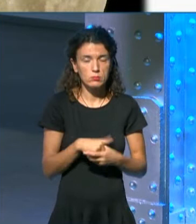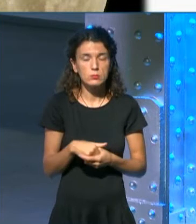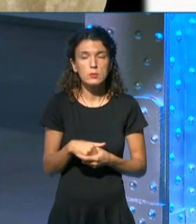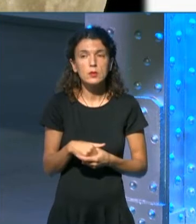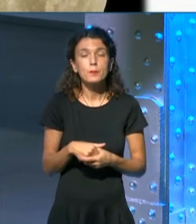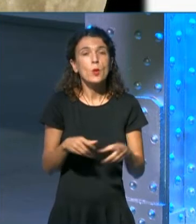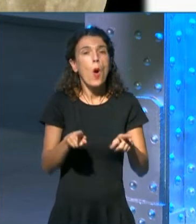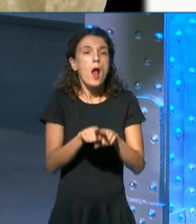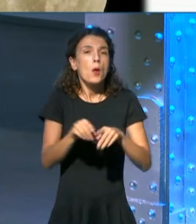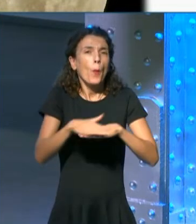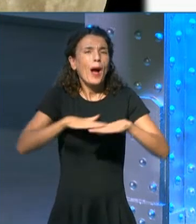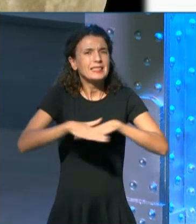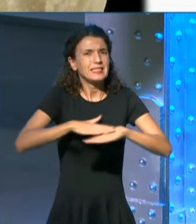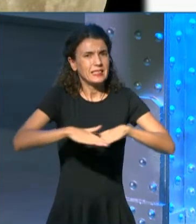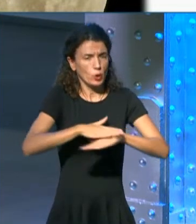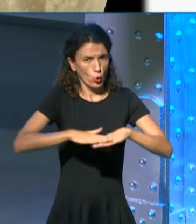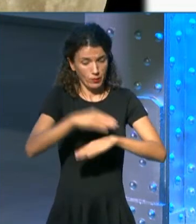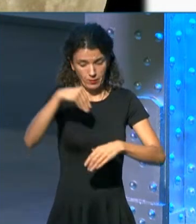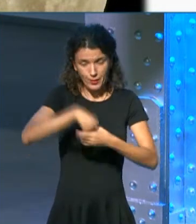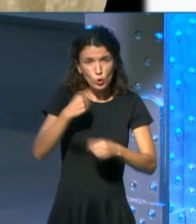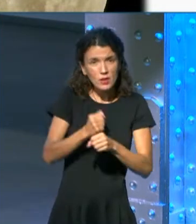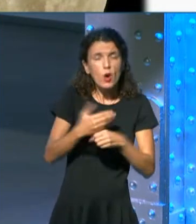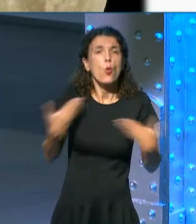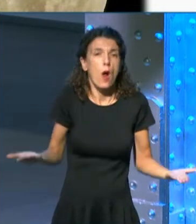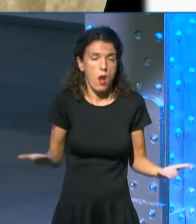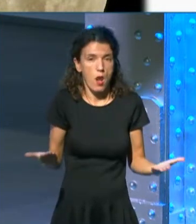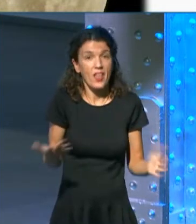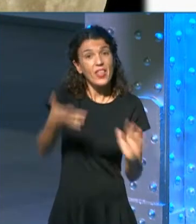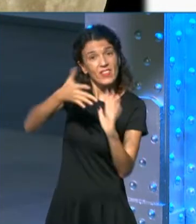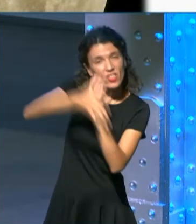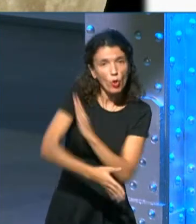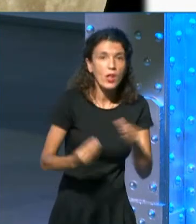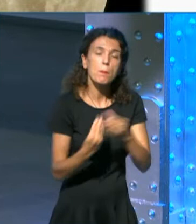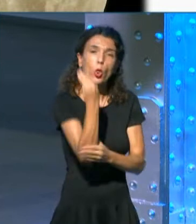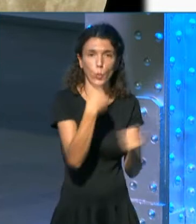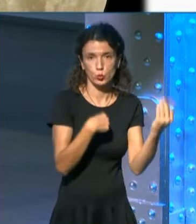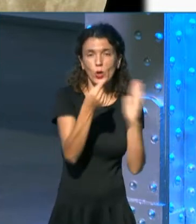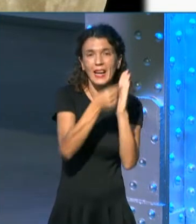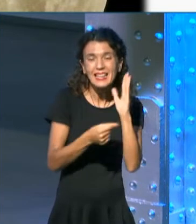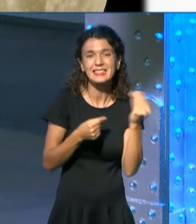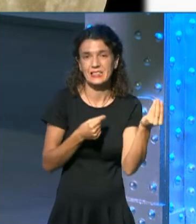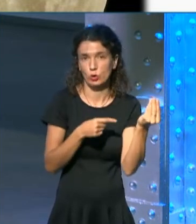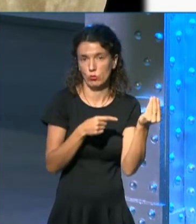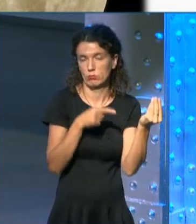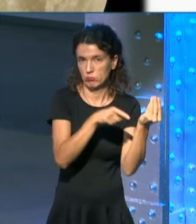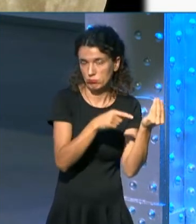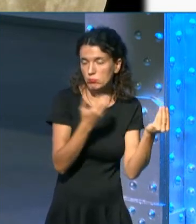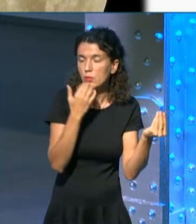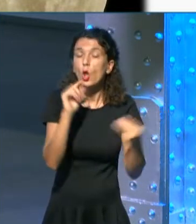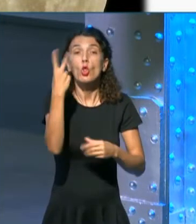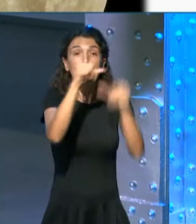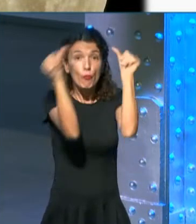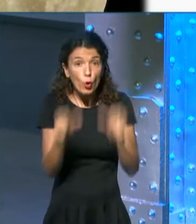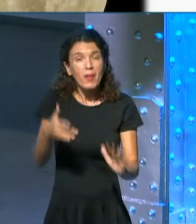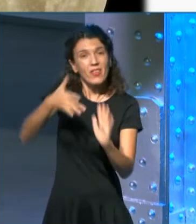La materia prima de este trabajo es la definición del producto, son los requisitos. Aquí tenemos dos formas